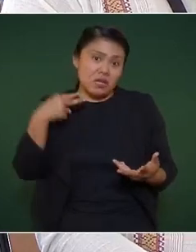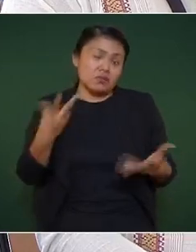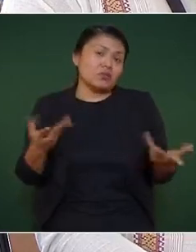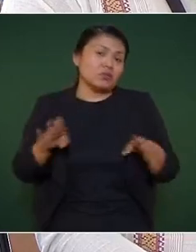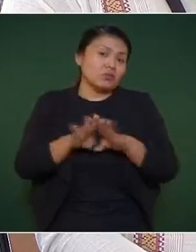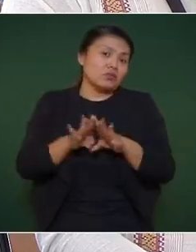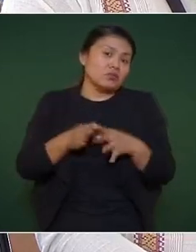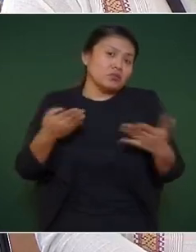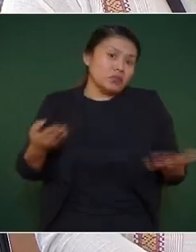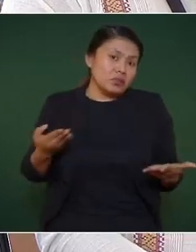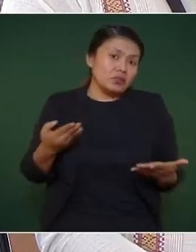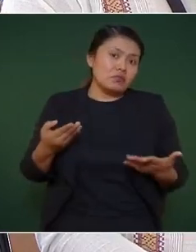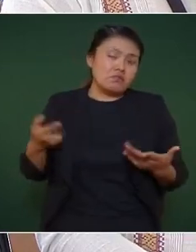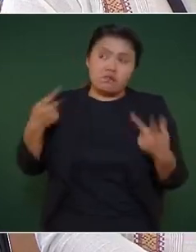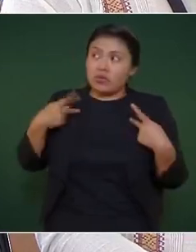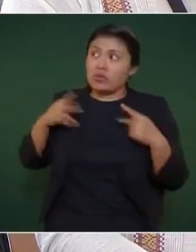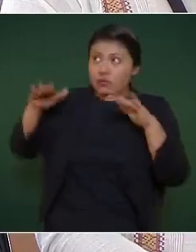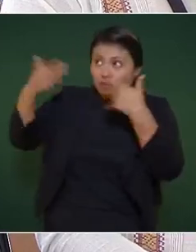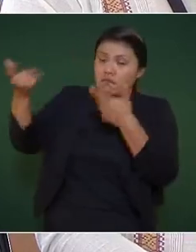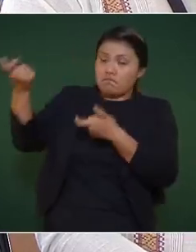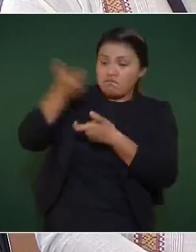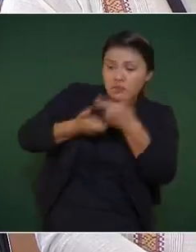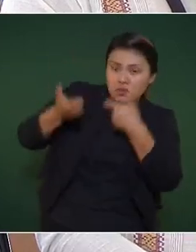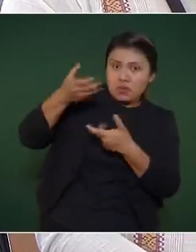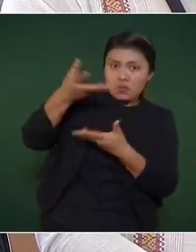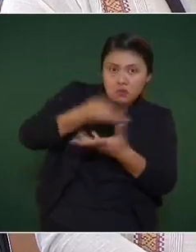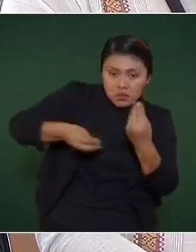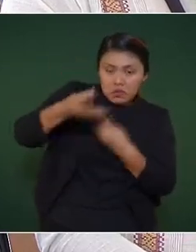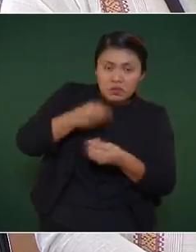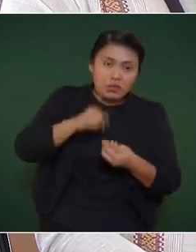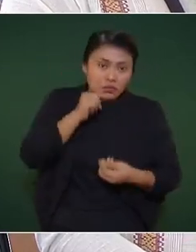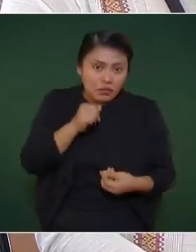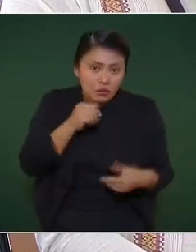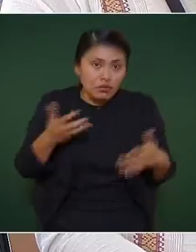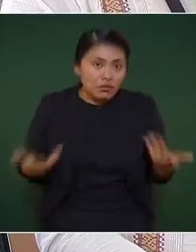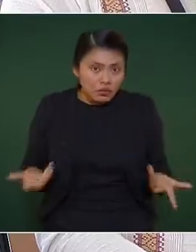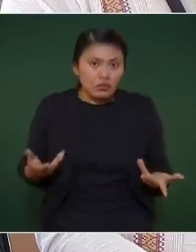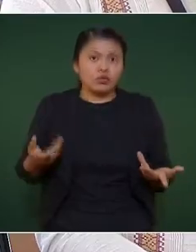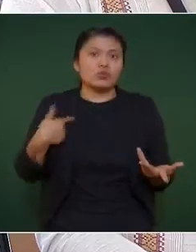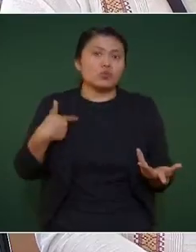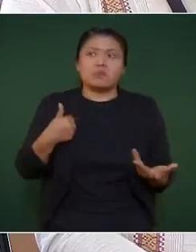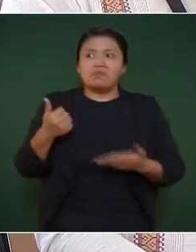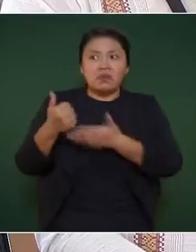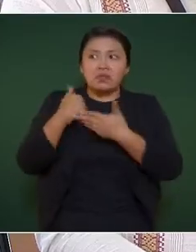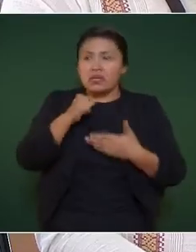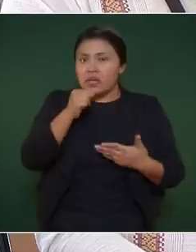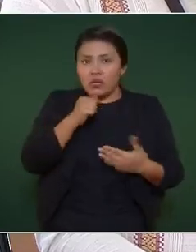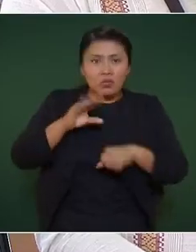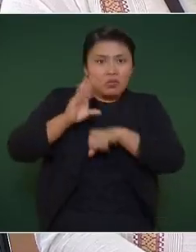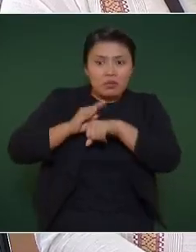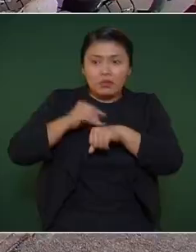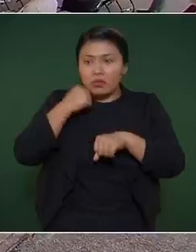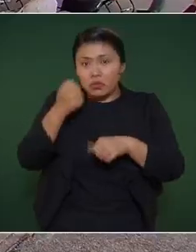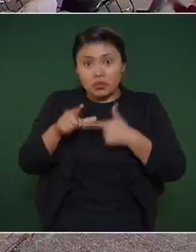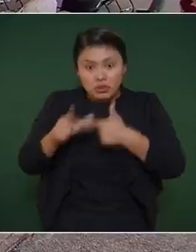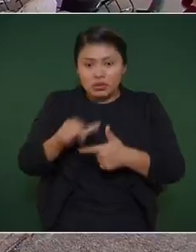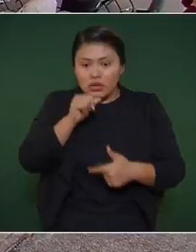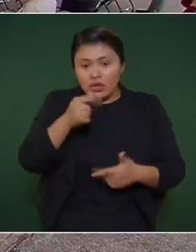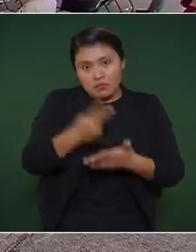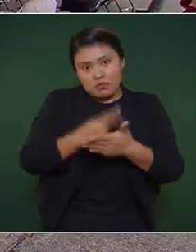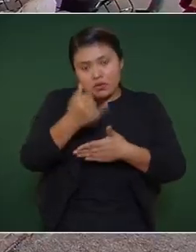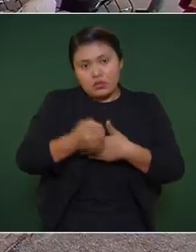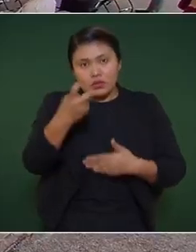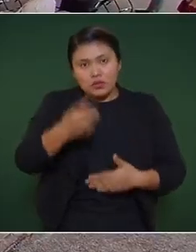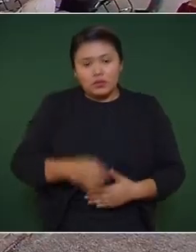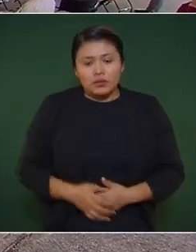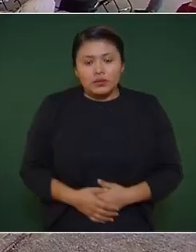no vengan las inversiones y que esto pues obviamente no permita el flujo de esta situación. Bueno, a